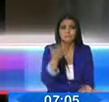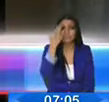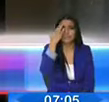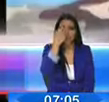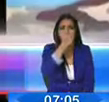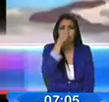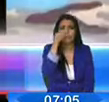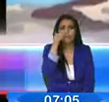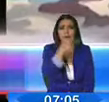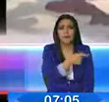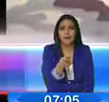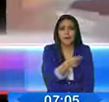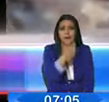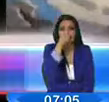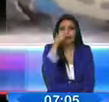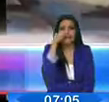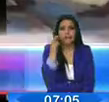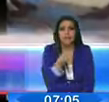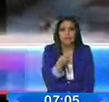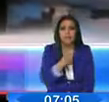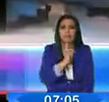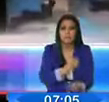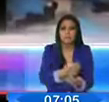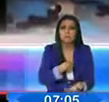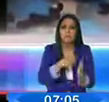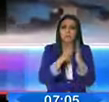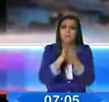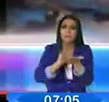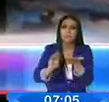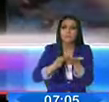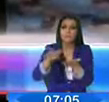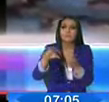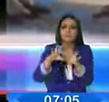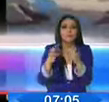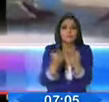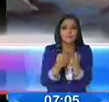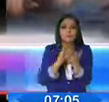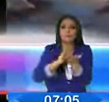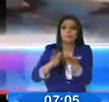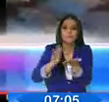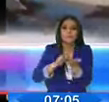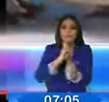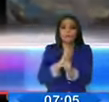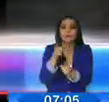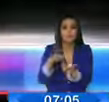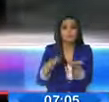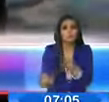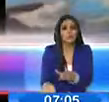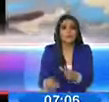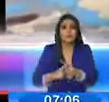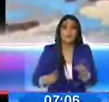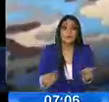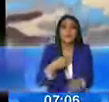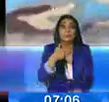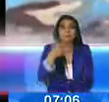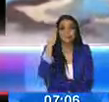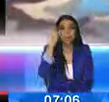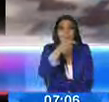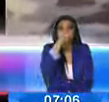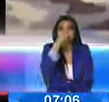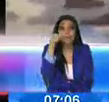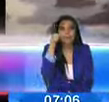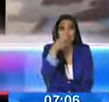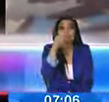eran drogadictos pues entonces ya cometieron que tú y yo le pido perdón a la familia todo porque ha muerto con usted sabe que la droga